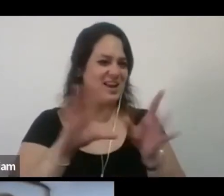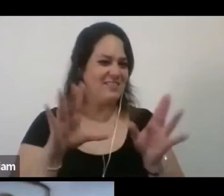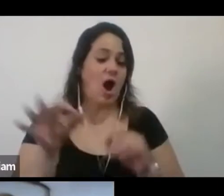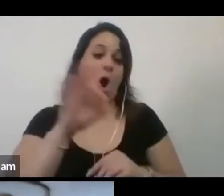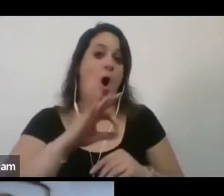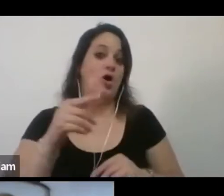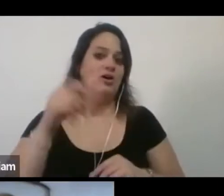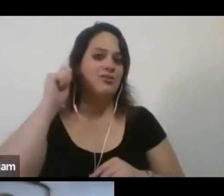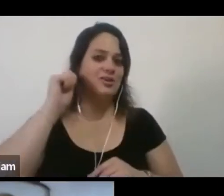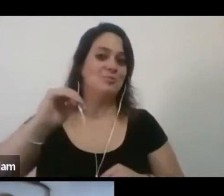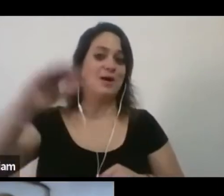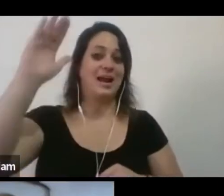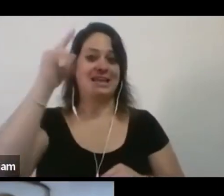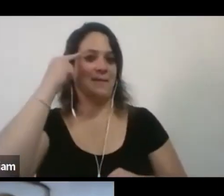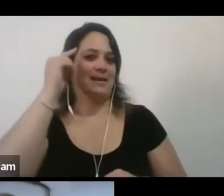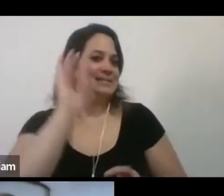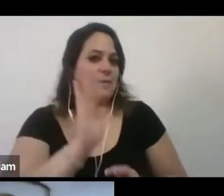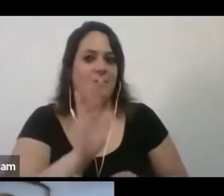los más grandes en...